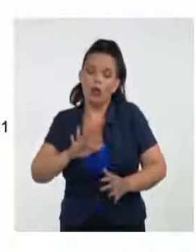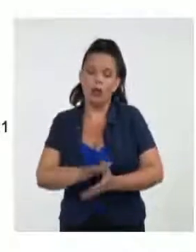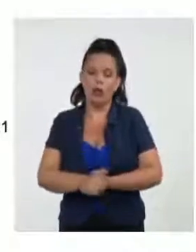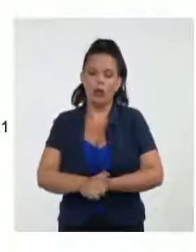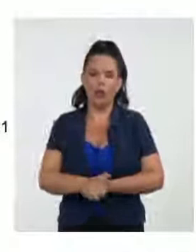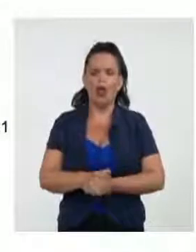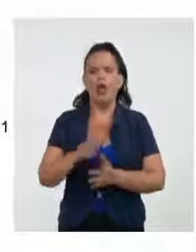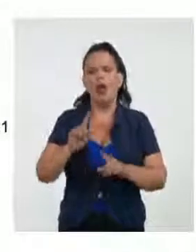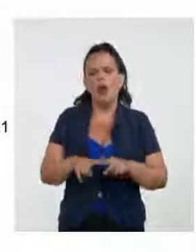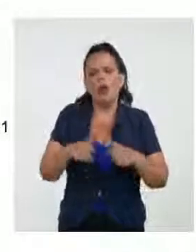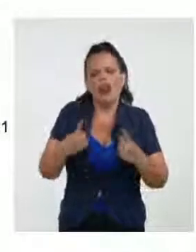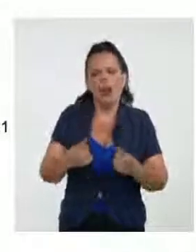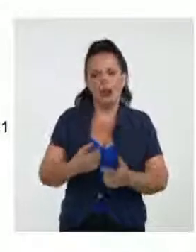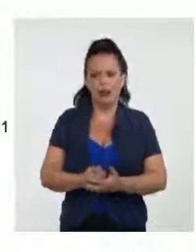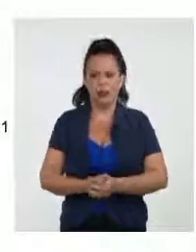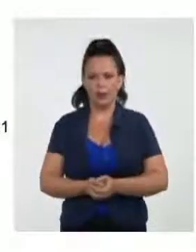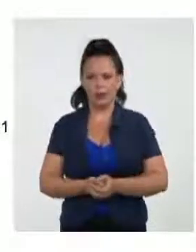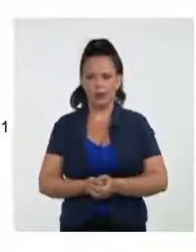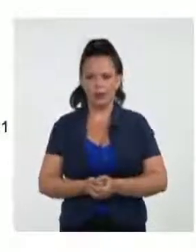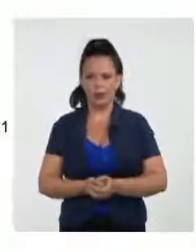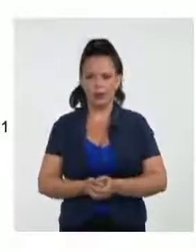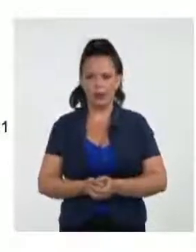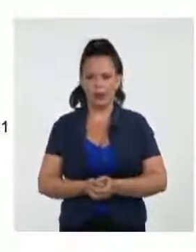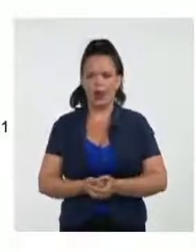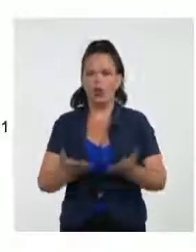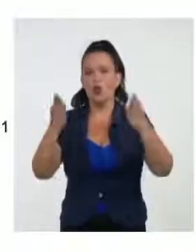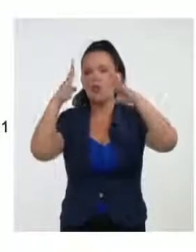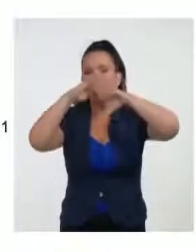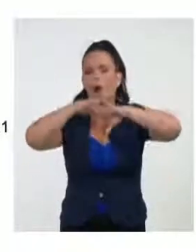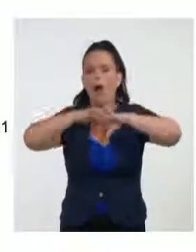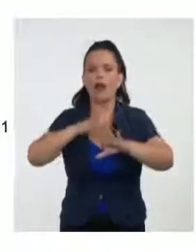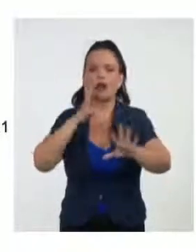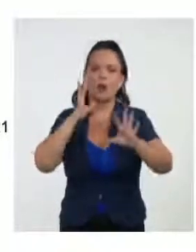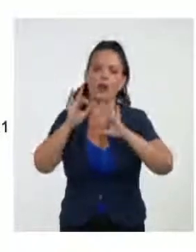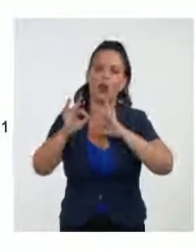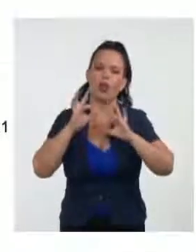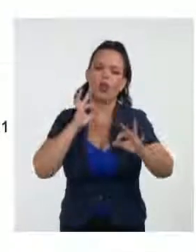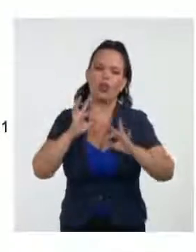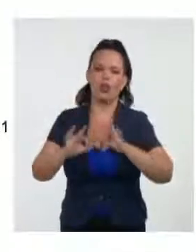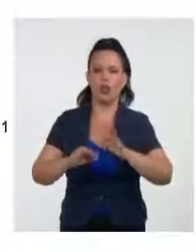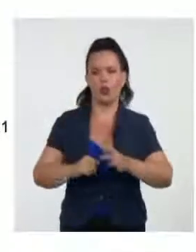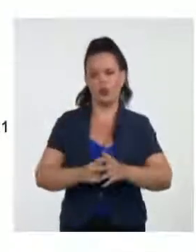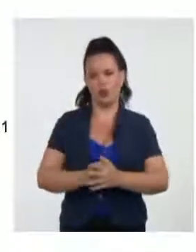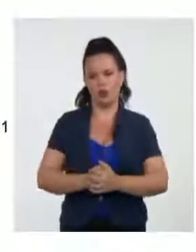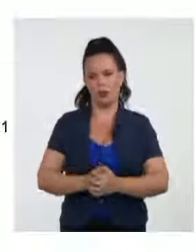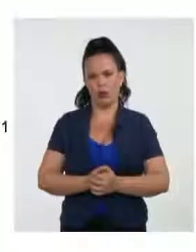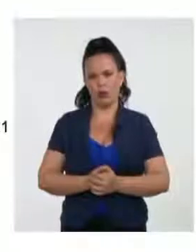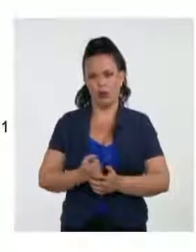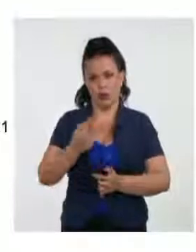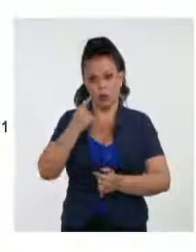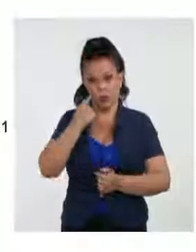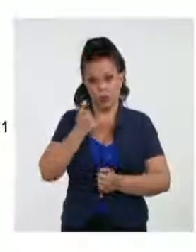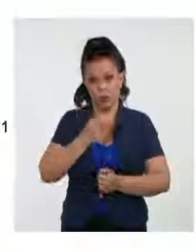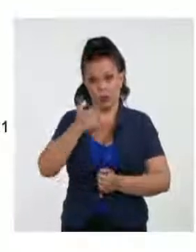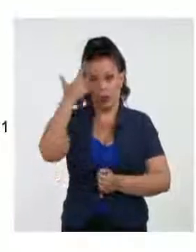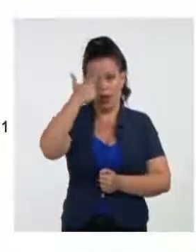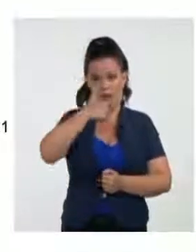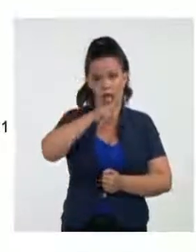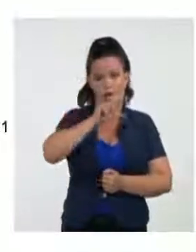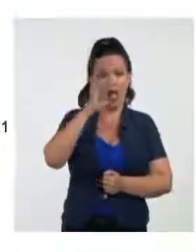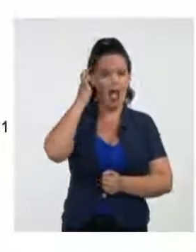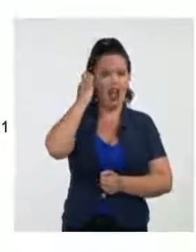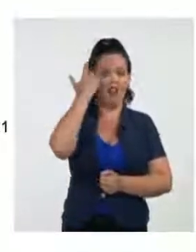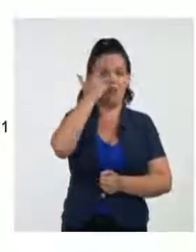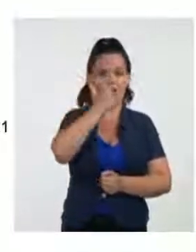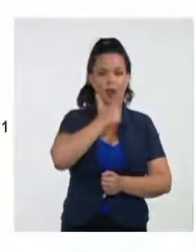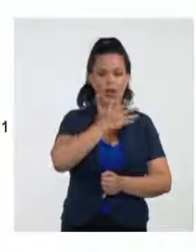ejemplo, que prácticamente no hay protección. Es decir, aquí la variable alfa, fíjense que es prácticamente cero. La gráfica roja con línea